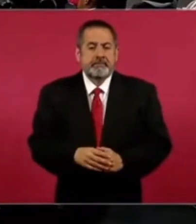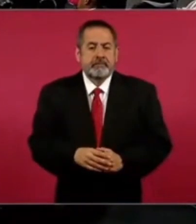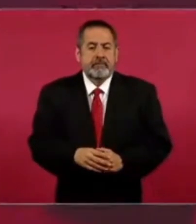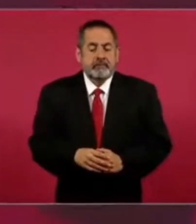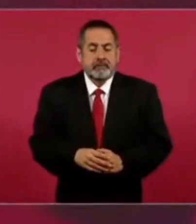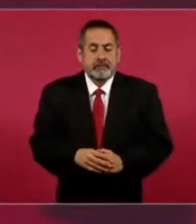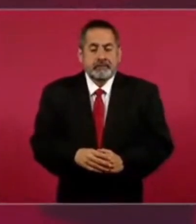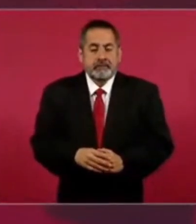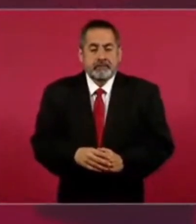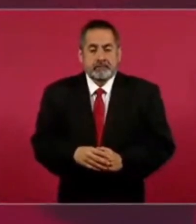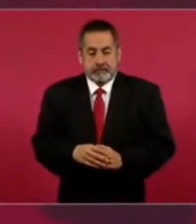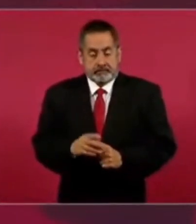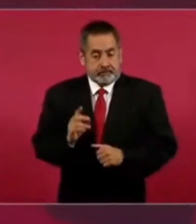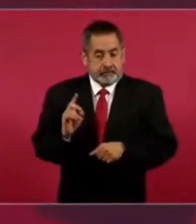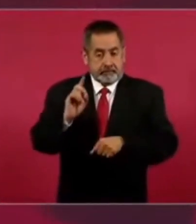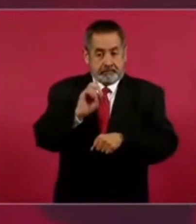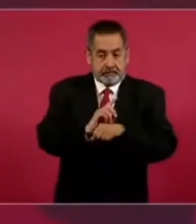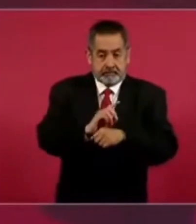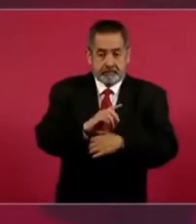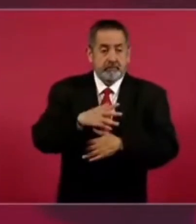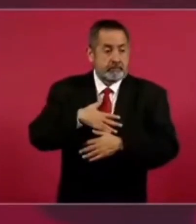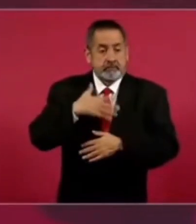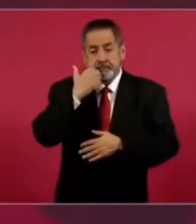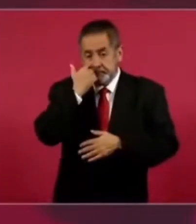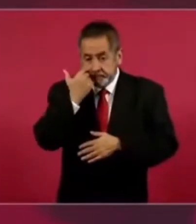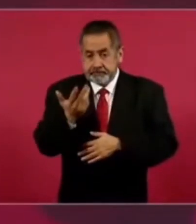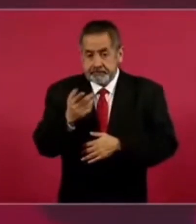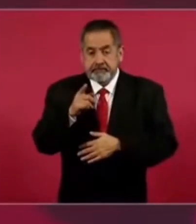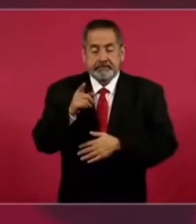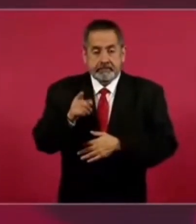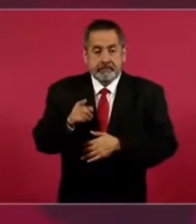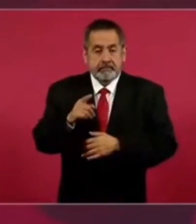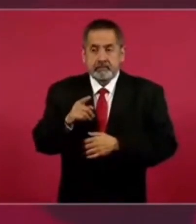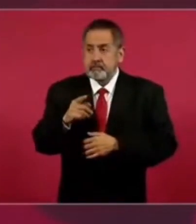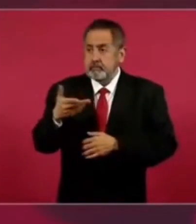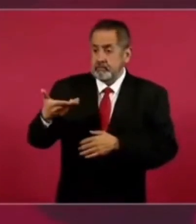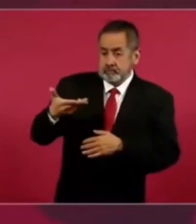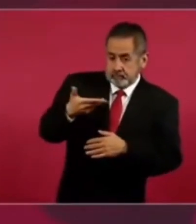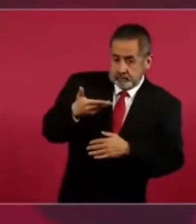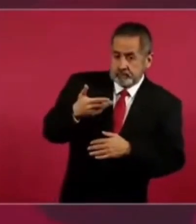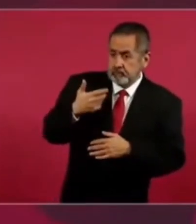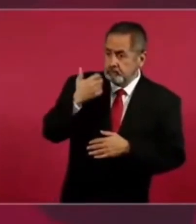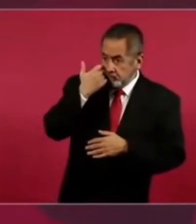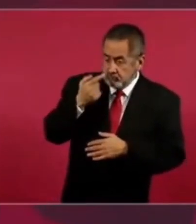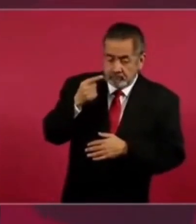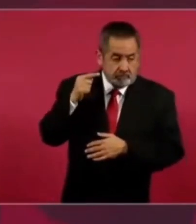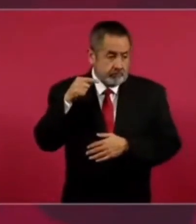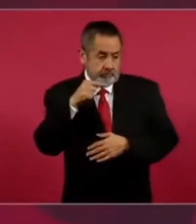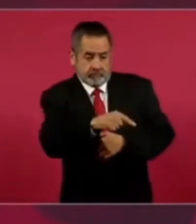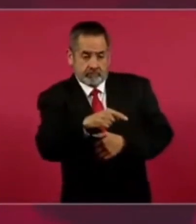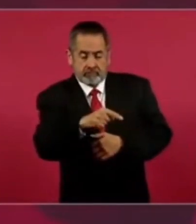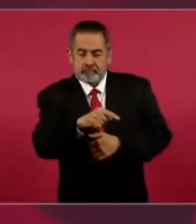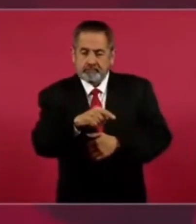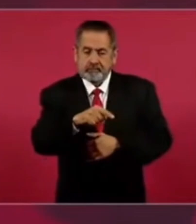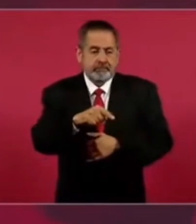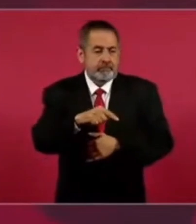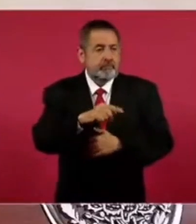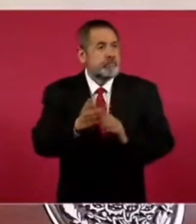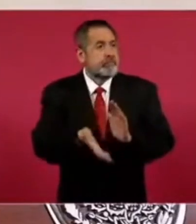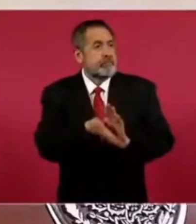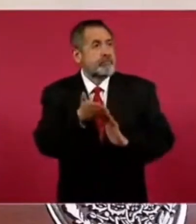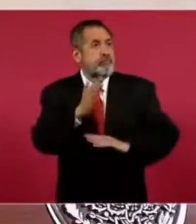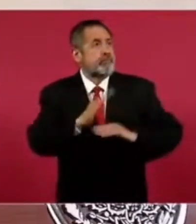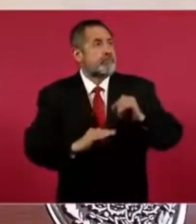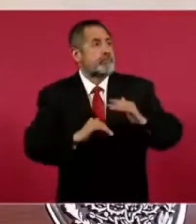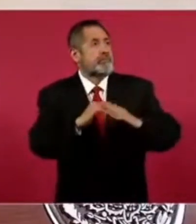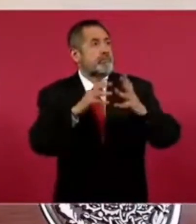cuando me plantearon de que querían hacer un centro de rehabilitación, que yo